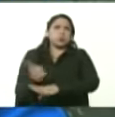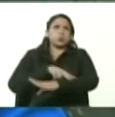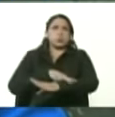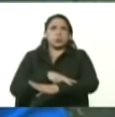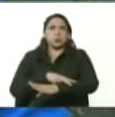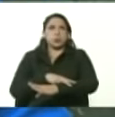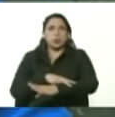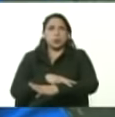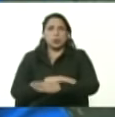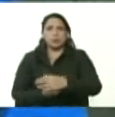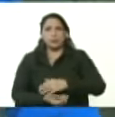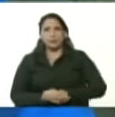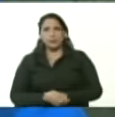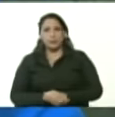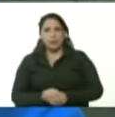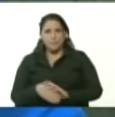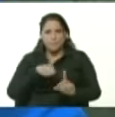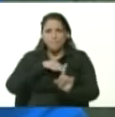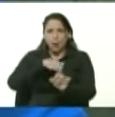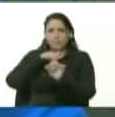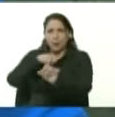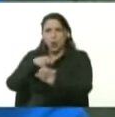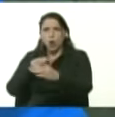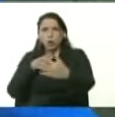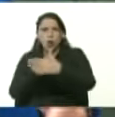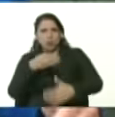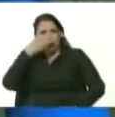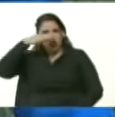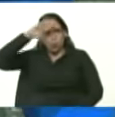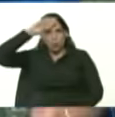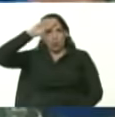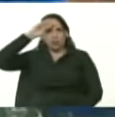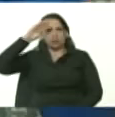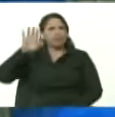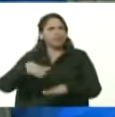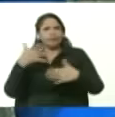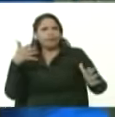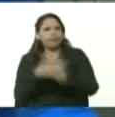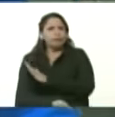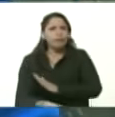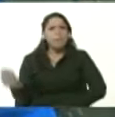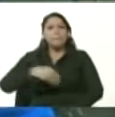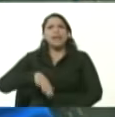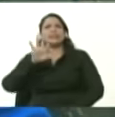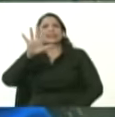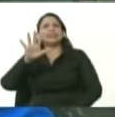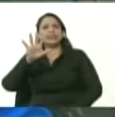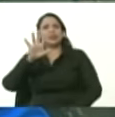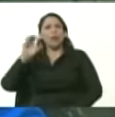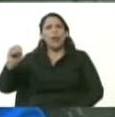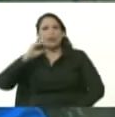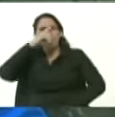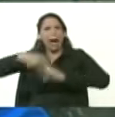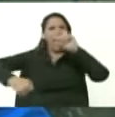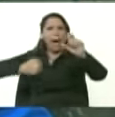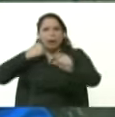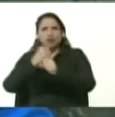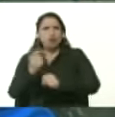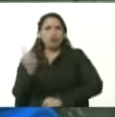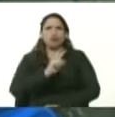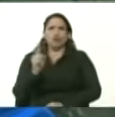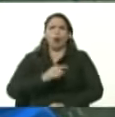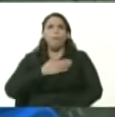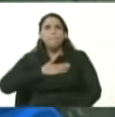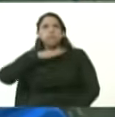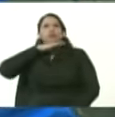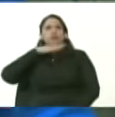medidas coercitivas, sanciones ilícitas. ¿Es que acaso más de 5 décadas no han bastado para que